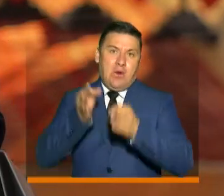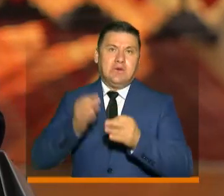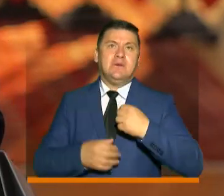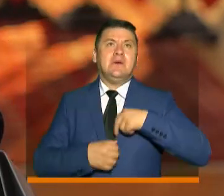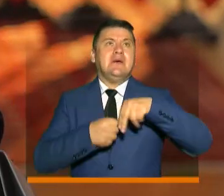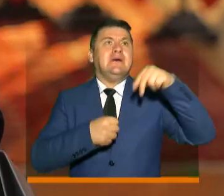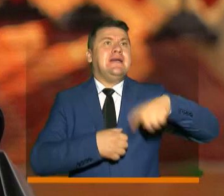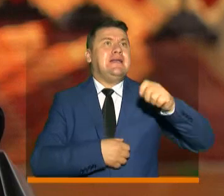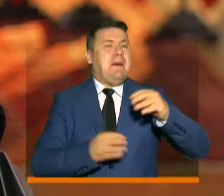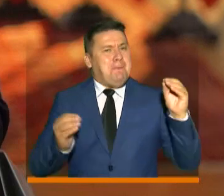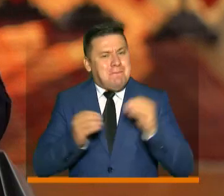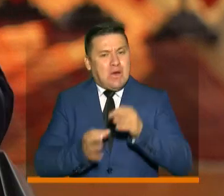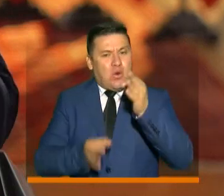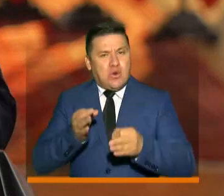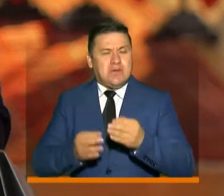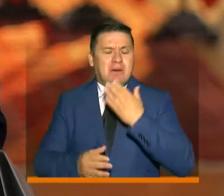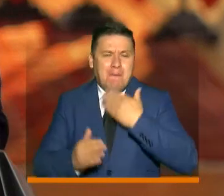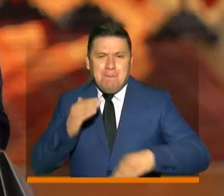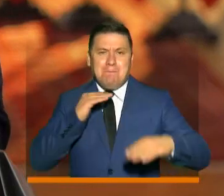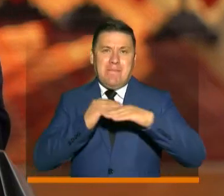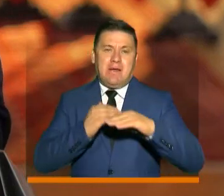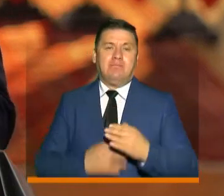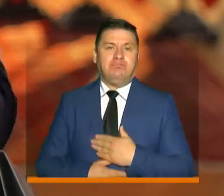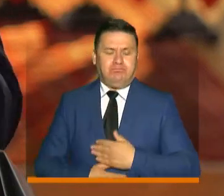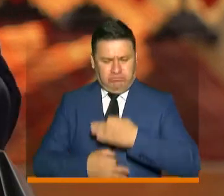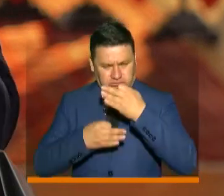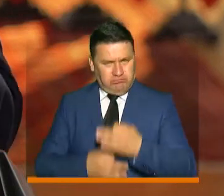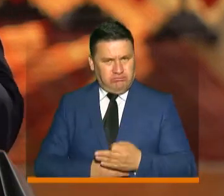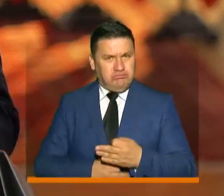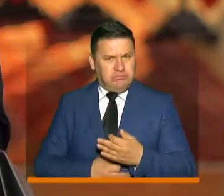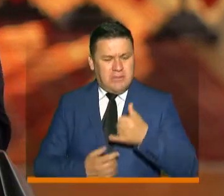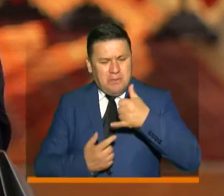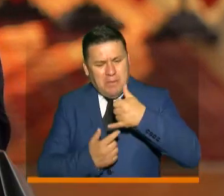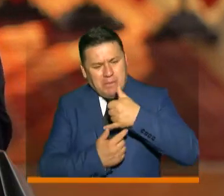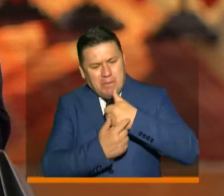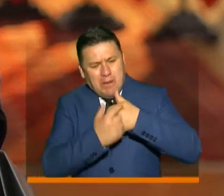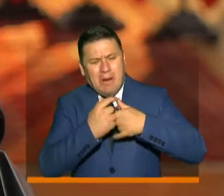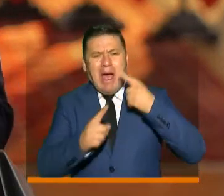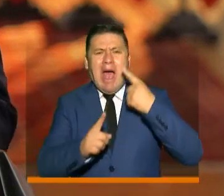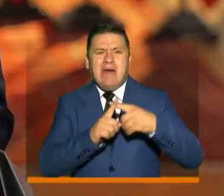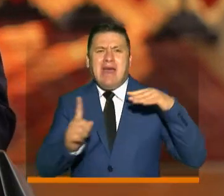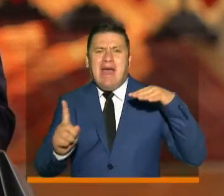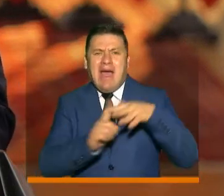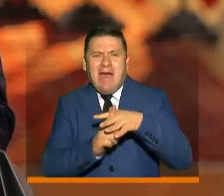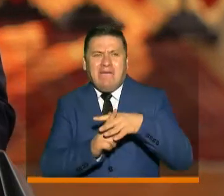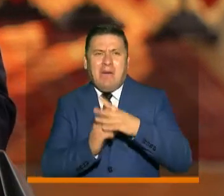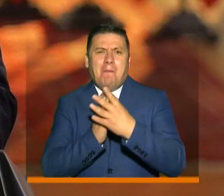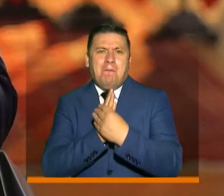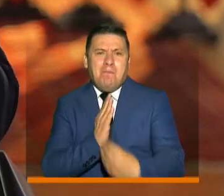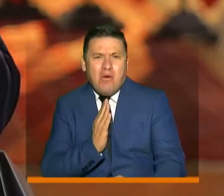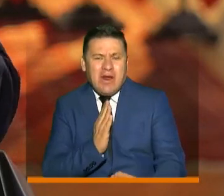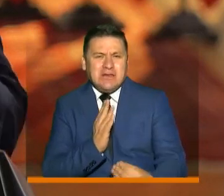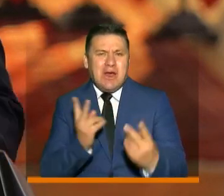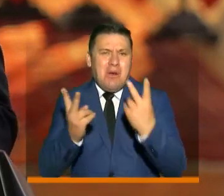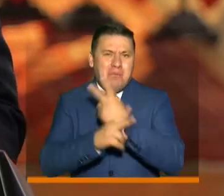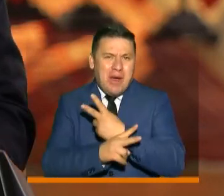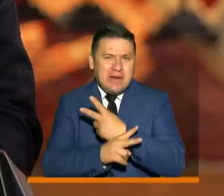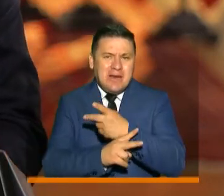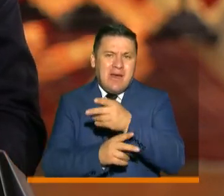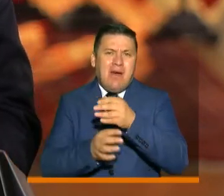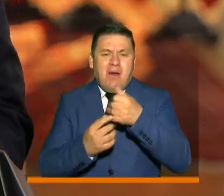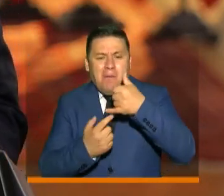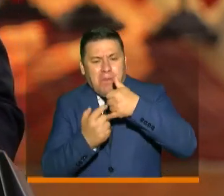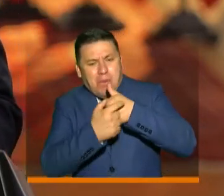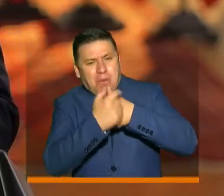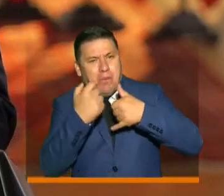ciudadano consolidar los territorios más afectados por la pobreza y la violencia es definitivo en este